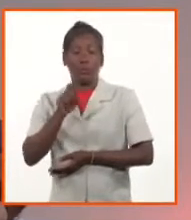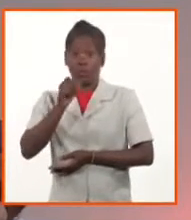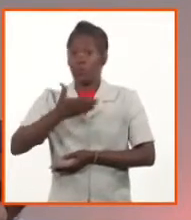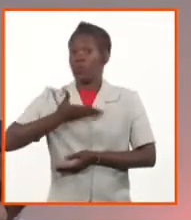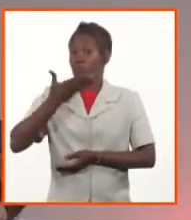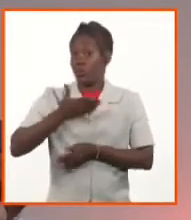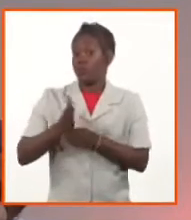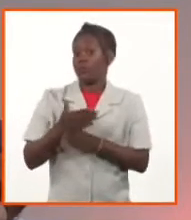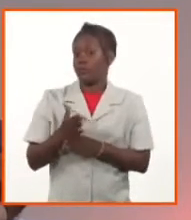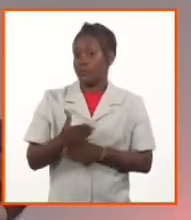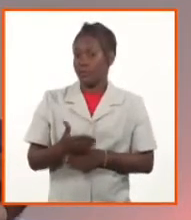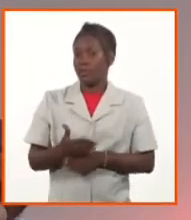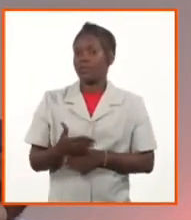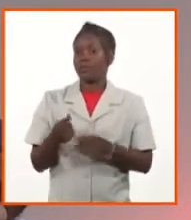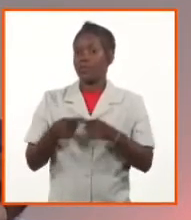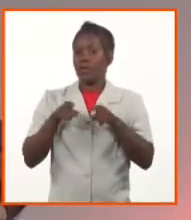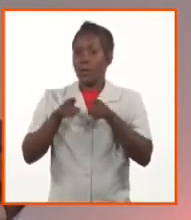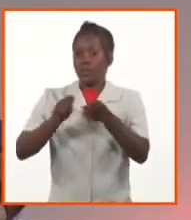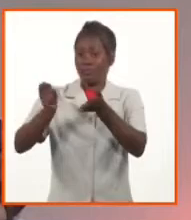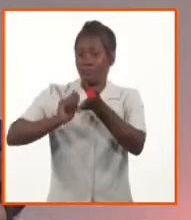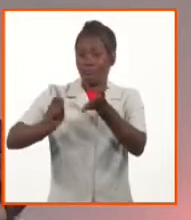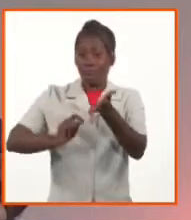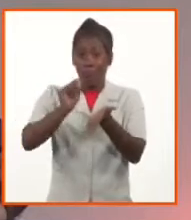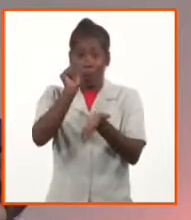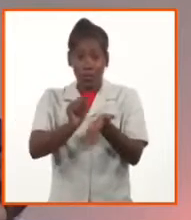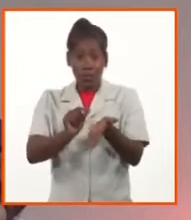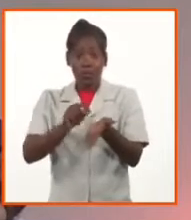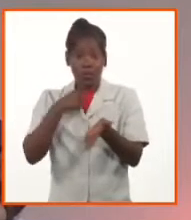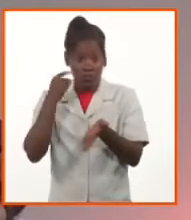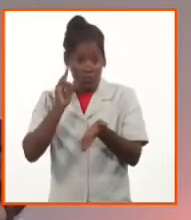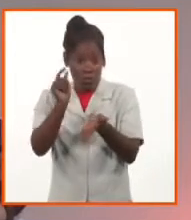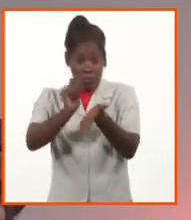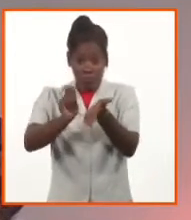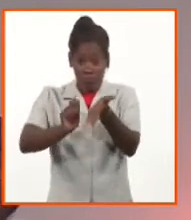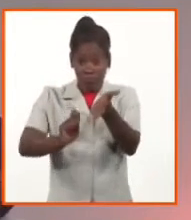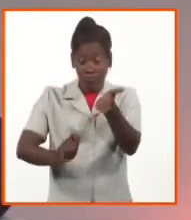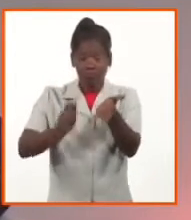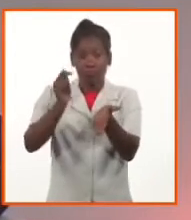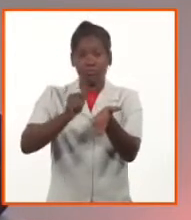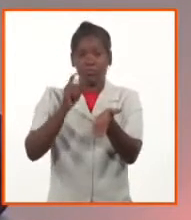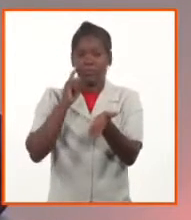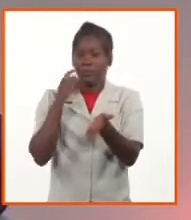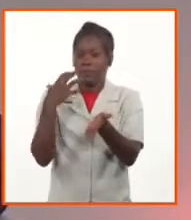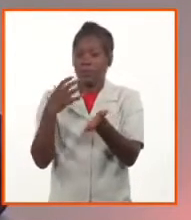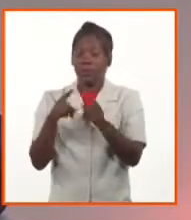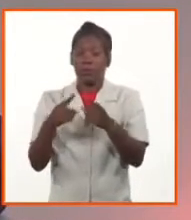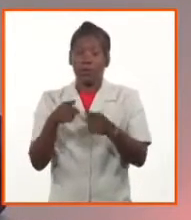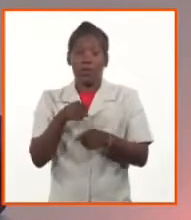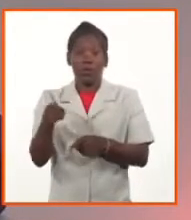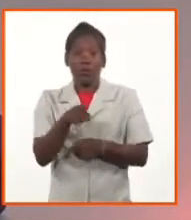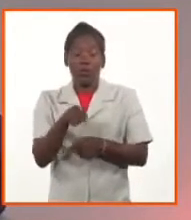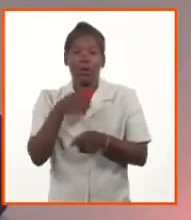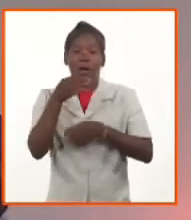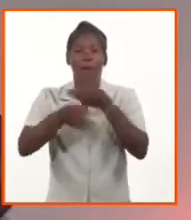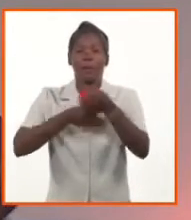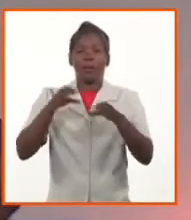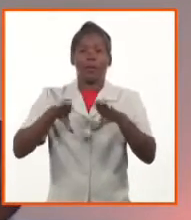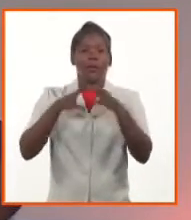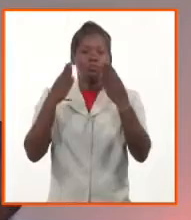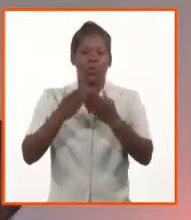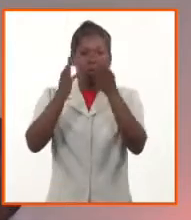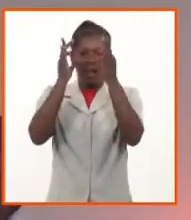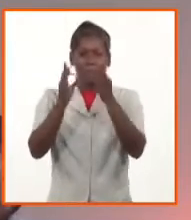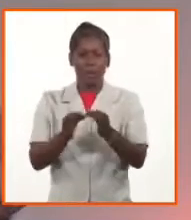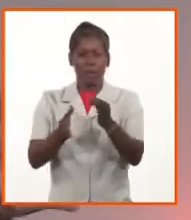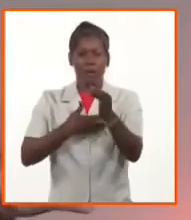percibe un mayor atrevimiento en cuanto a lo creativo, en cuanto al uso de las técnicas narrativas y cómo eran capaces también de ver la tierra con algunos